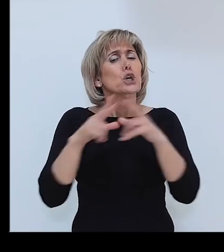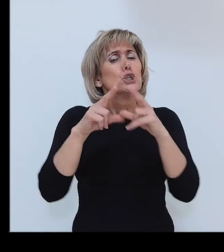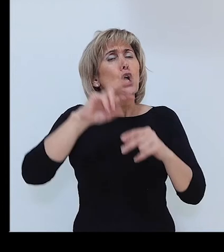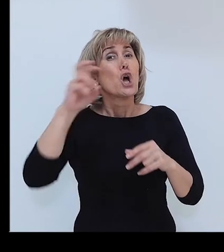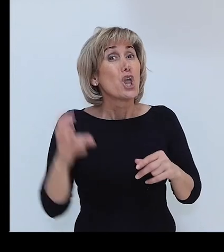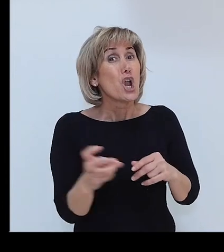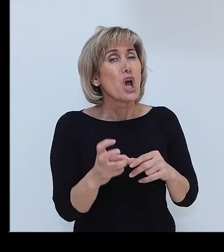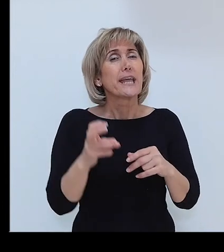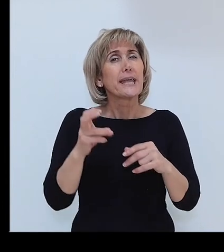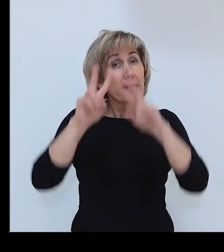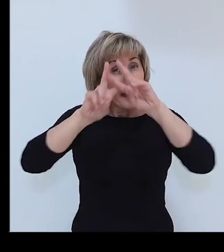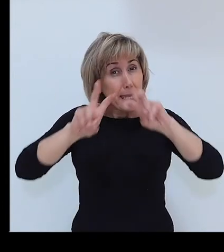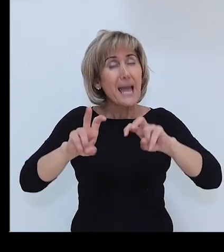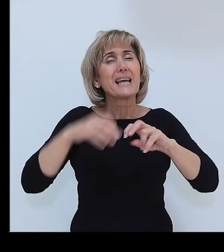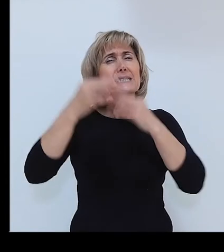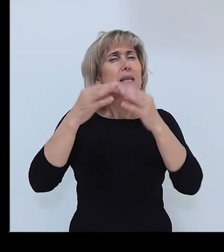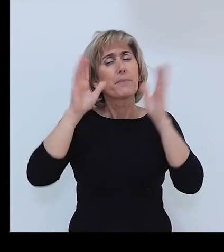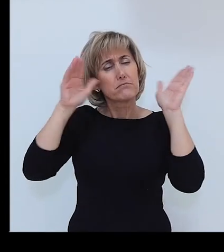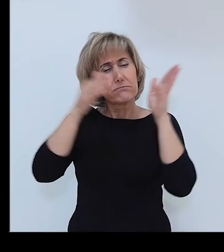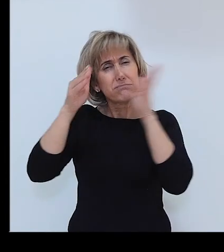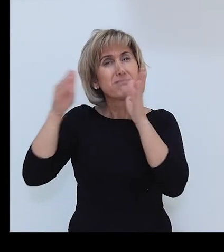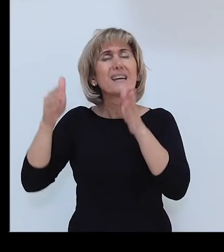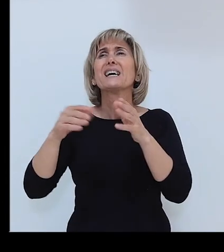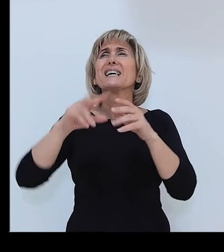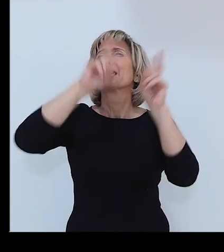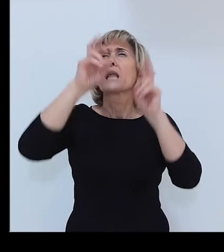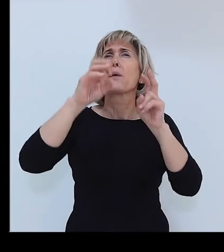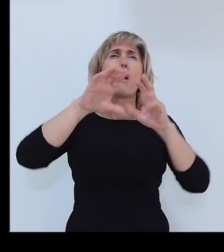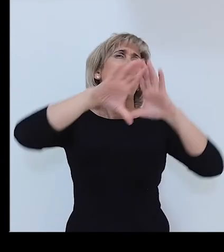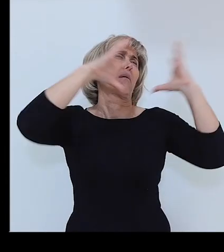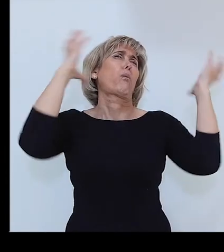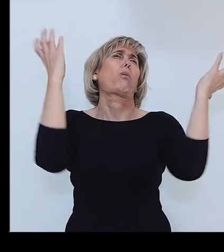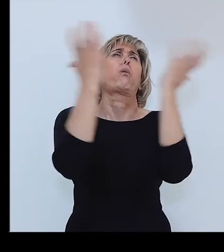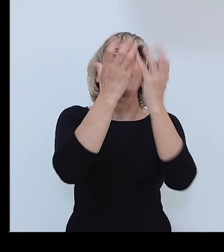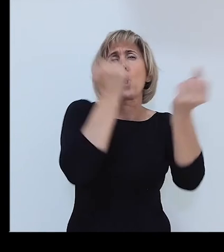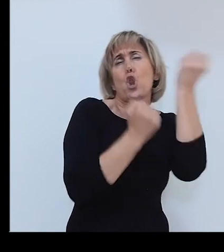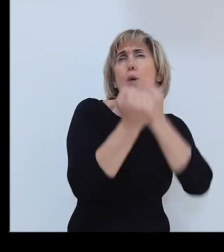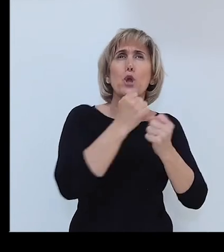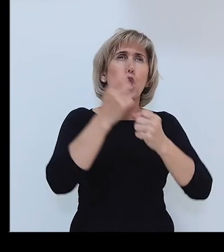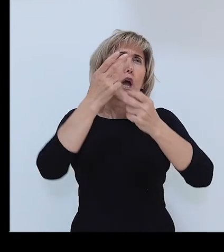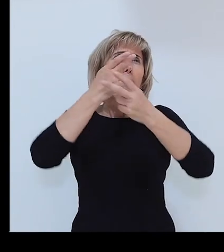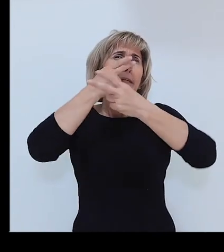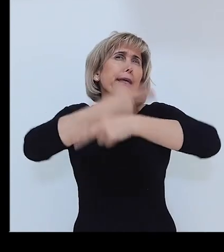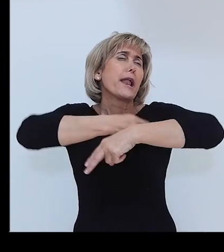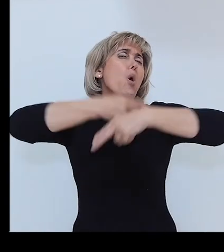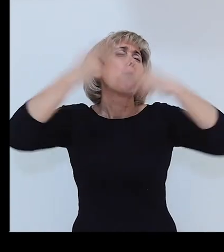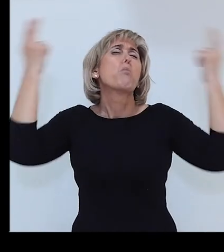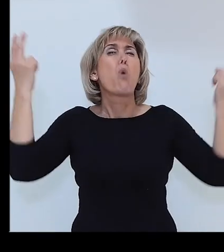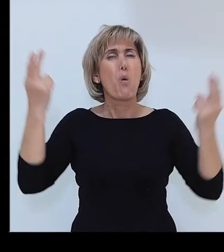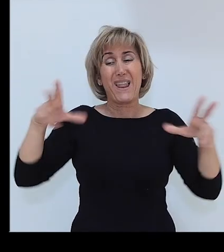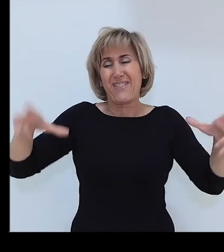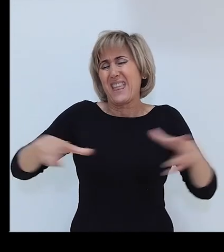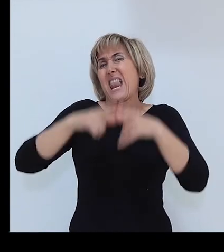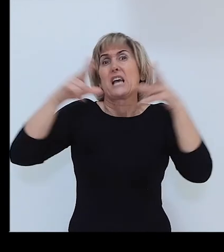de su obra es que la sociología siempre se ha centrado en grandes temas de lo macroeconómico, de lo